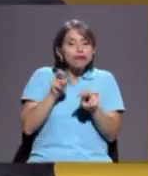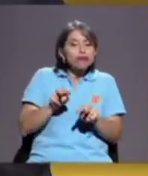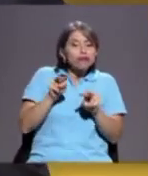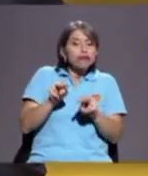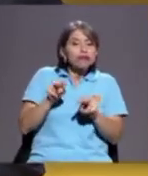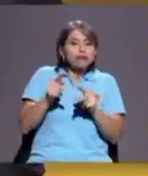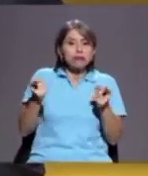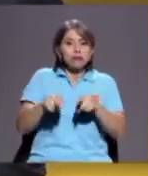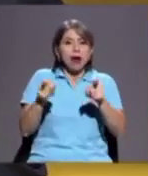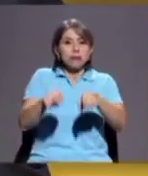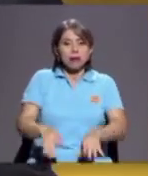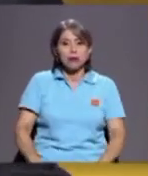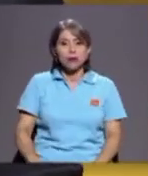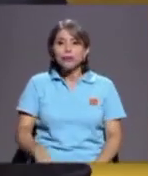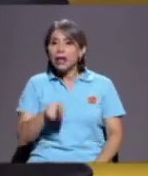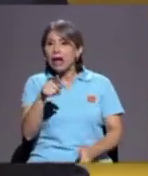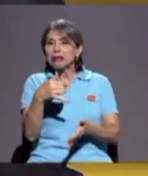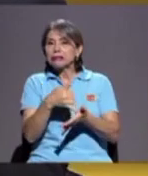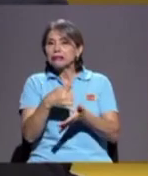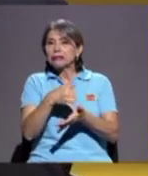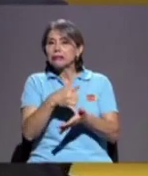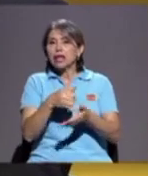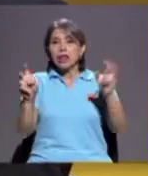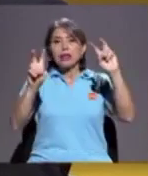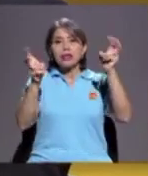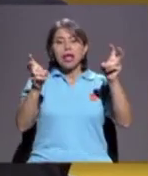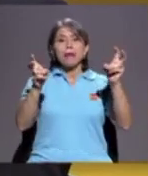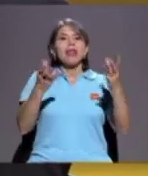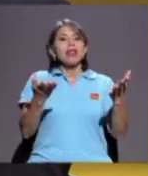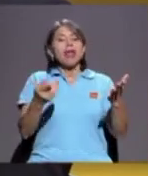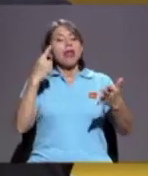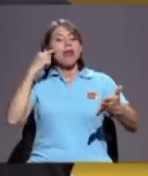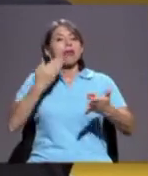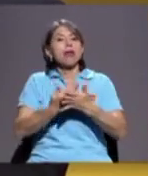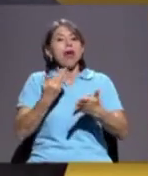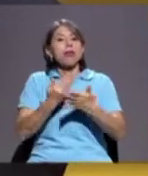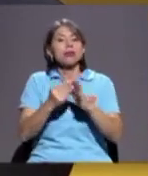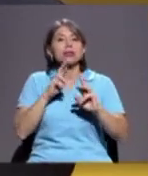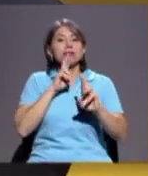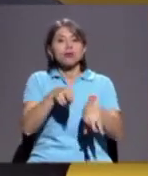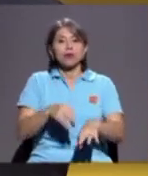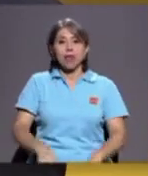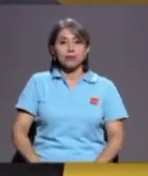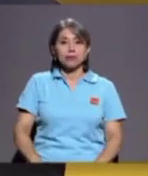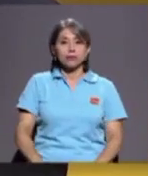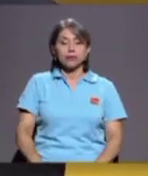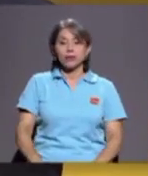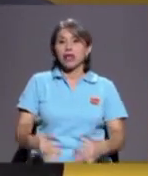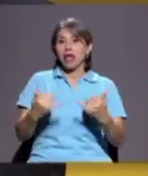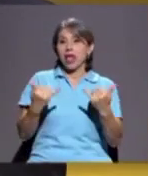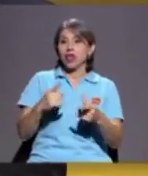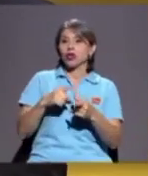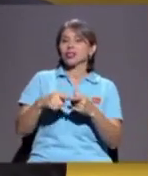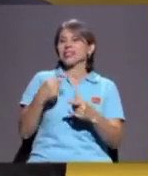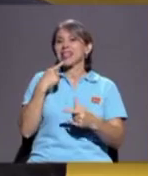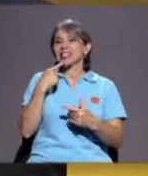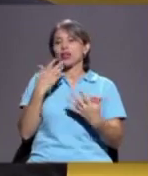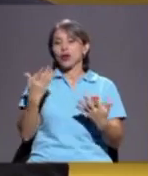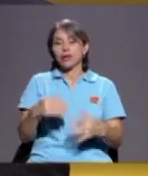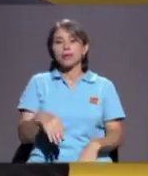las falencias grandes ahí es el tema de los indicadores de resultados. Entonces, con esta cultura lo que se establece es, bueno, usted tiene que